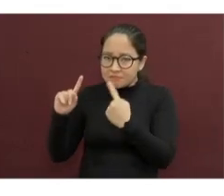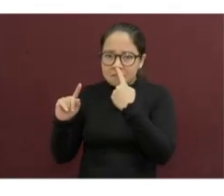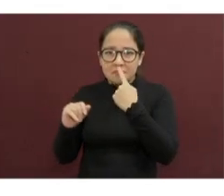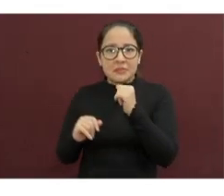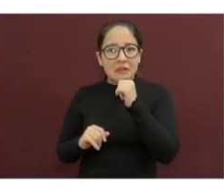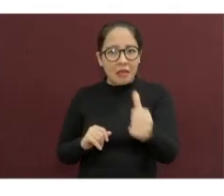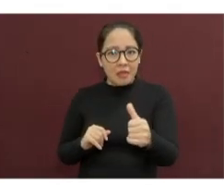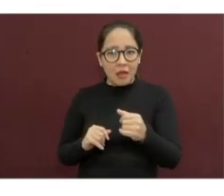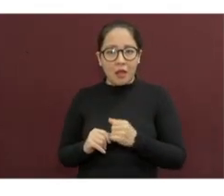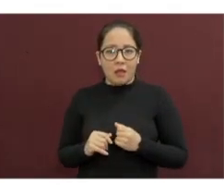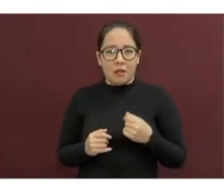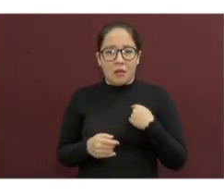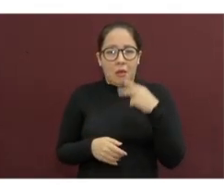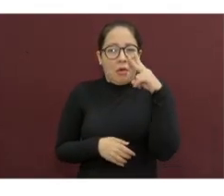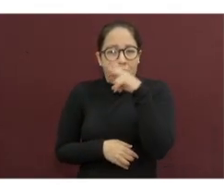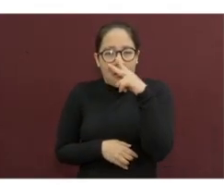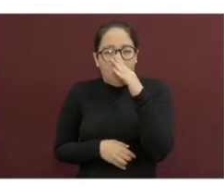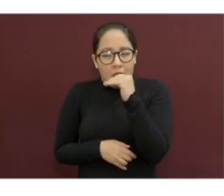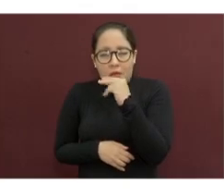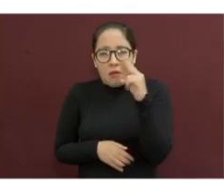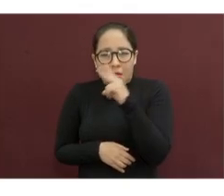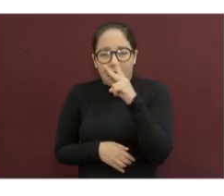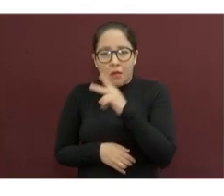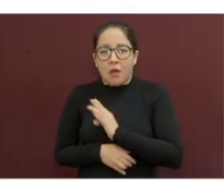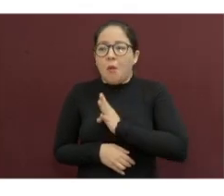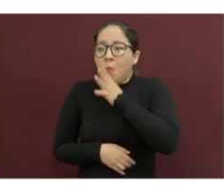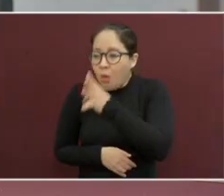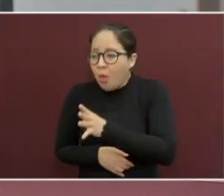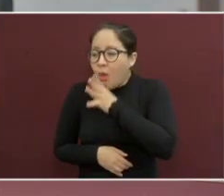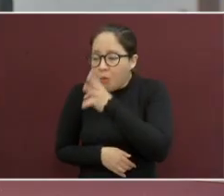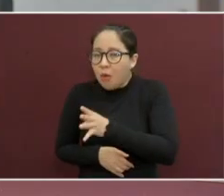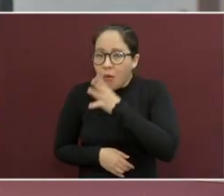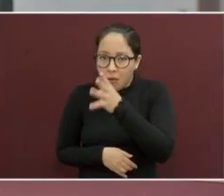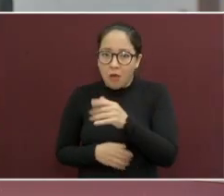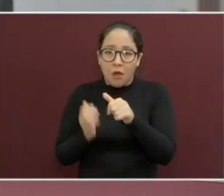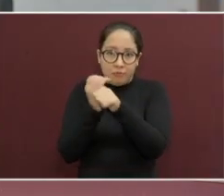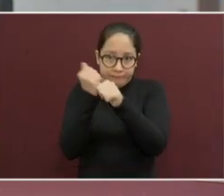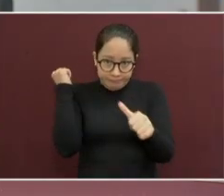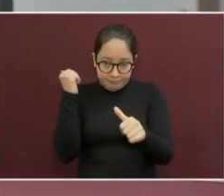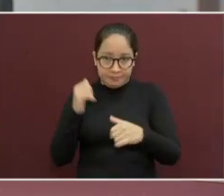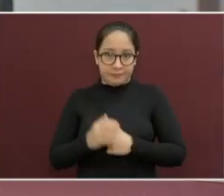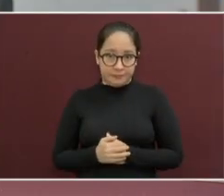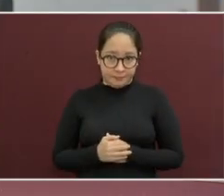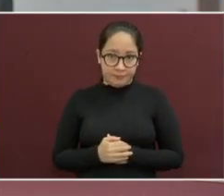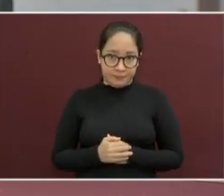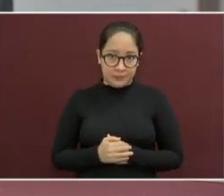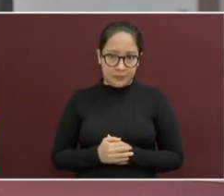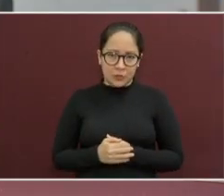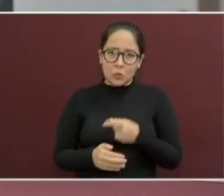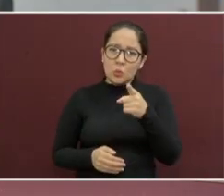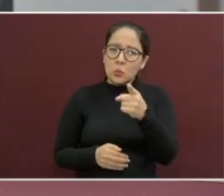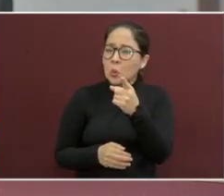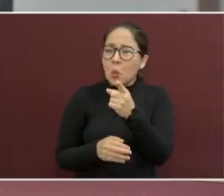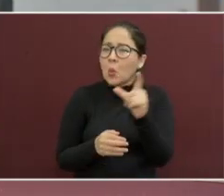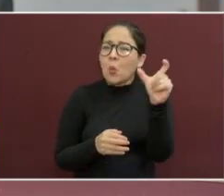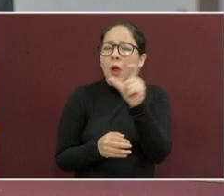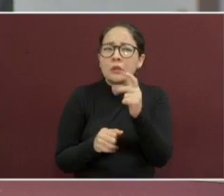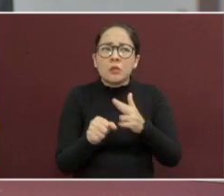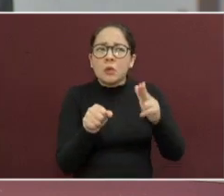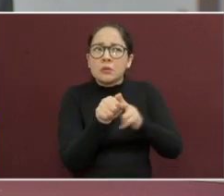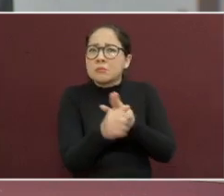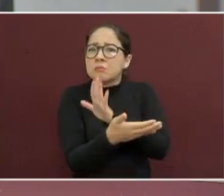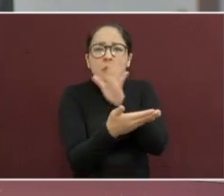náuseas vómitos y diarrea cuando deben acudir al hospital o al servicio médico aquí hay que estar